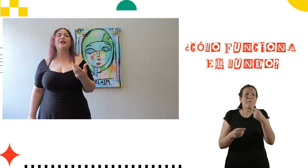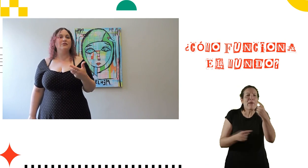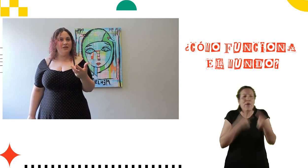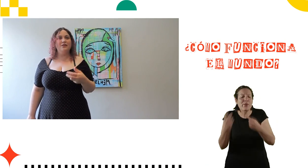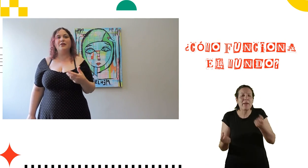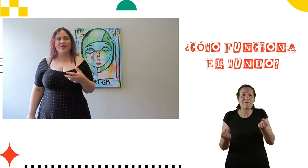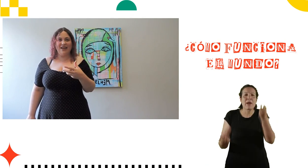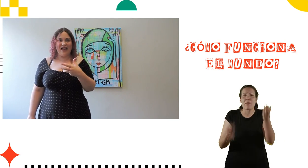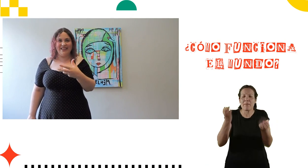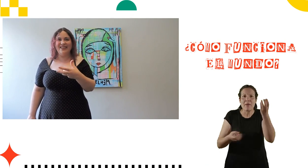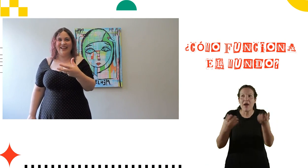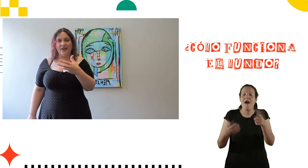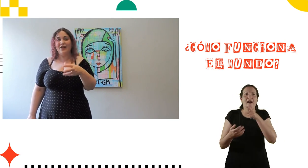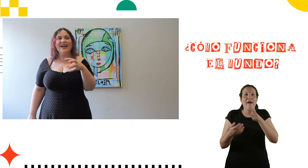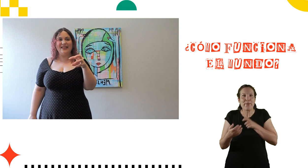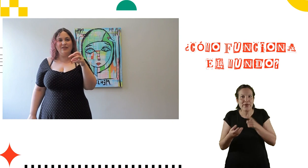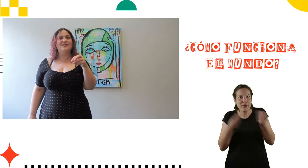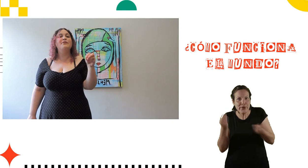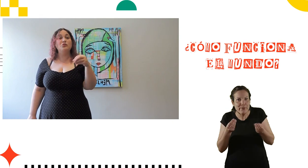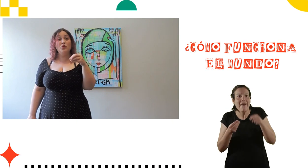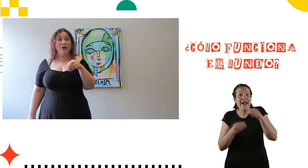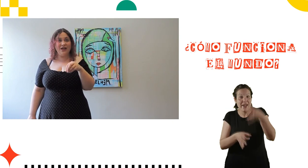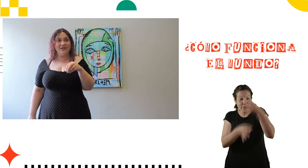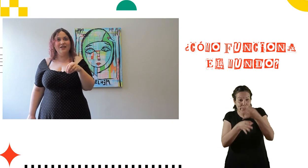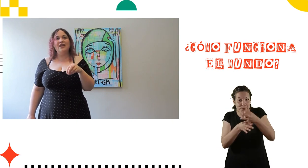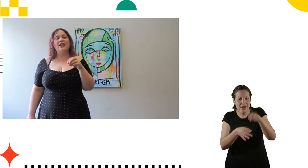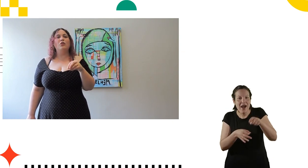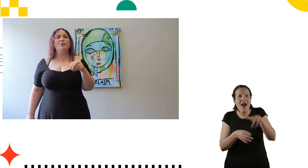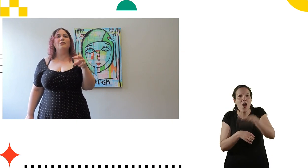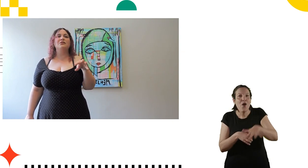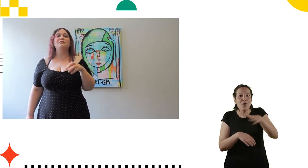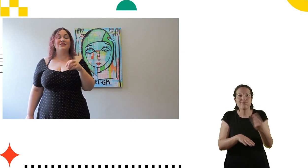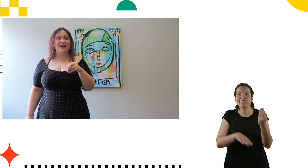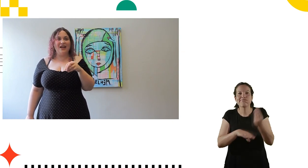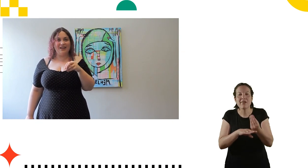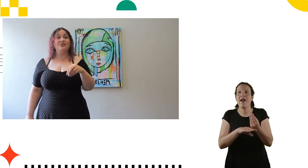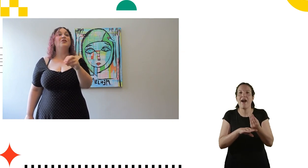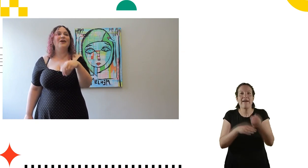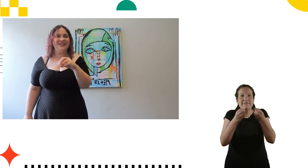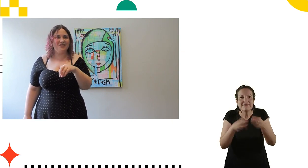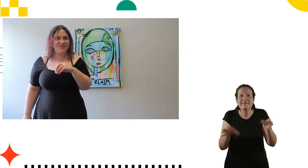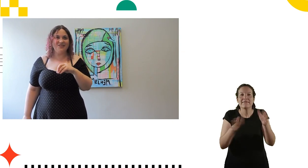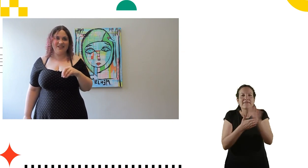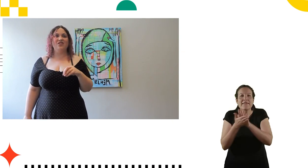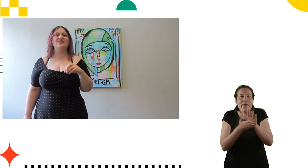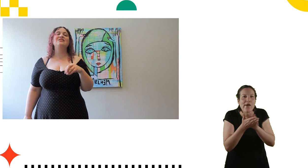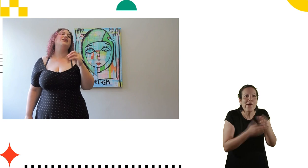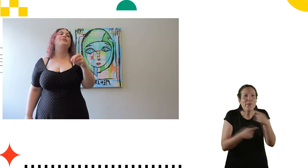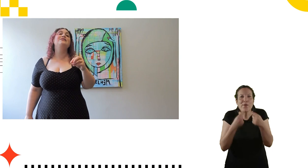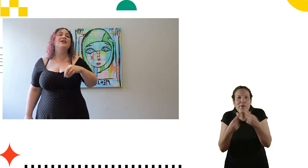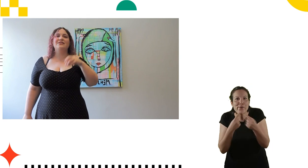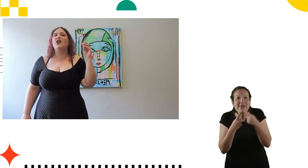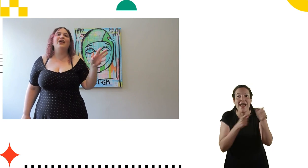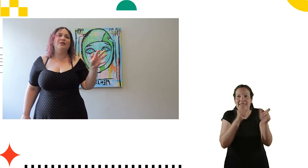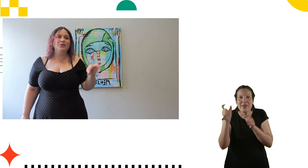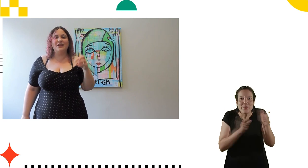espontáneamente. Bueno, yo creo que ahí en la escuela encontramos un lugar en el cual podemos empezar a resolver todos esos interrogantes y